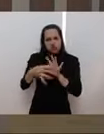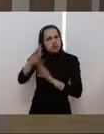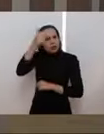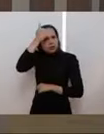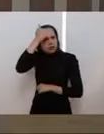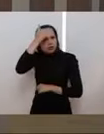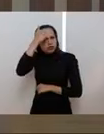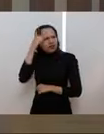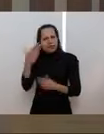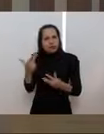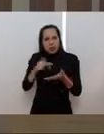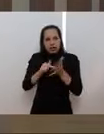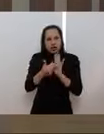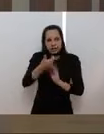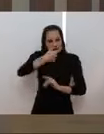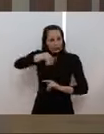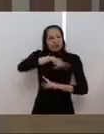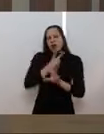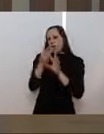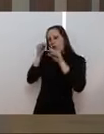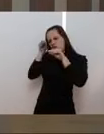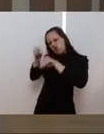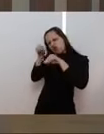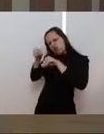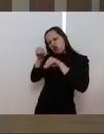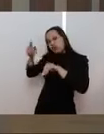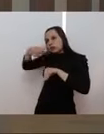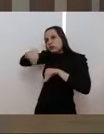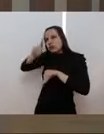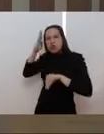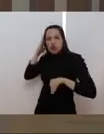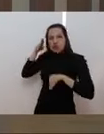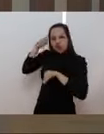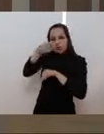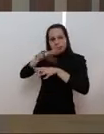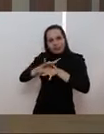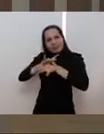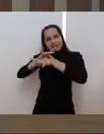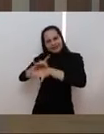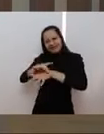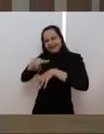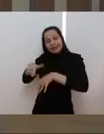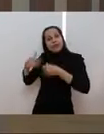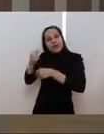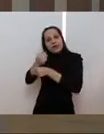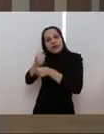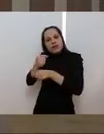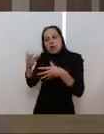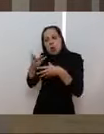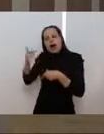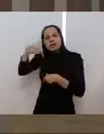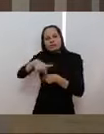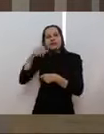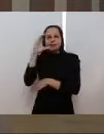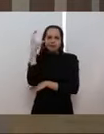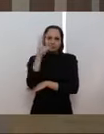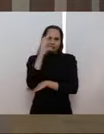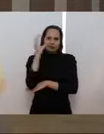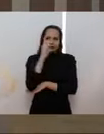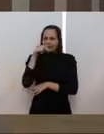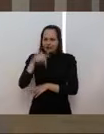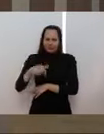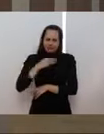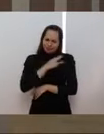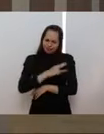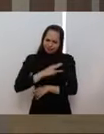estamos formando nosotros también esos futuros médicos que van a trabajar en nuestro país esa misión alidad es